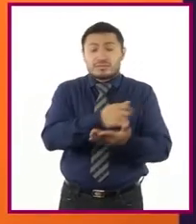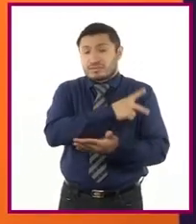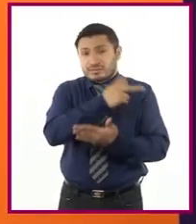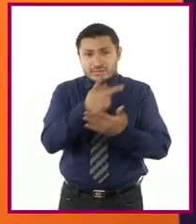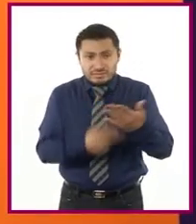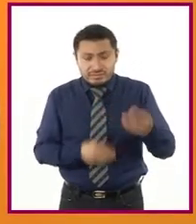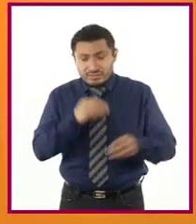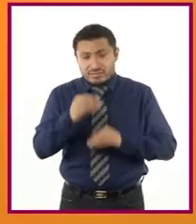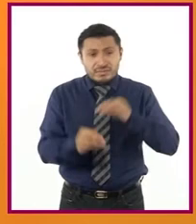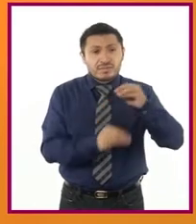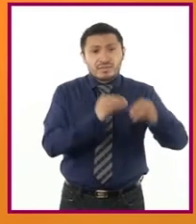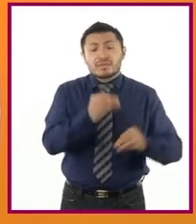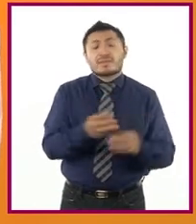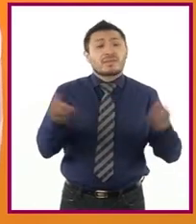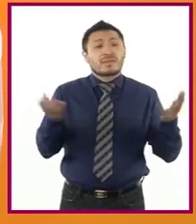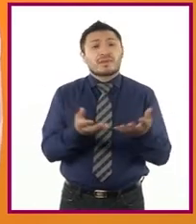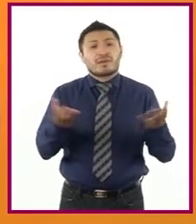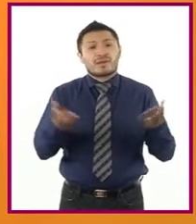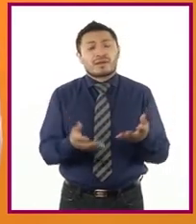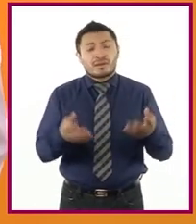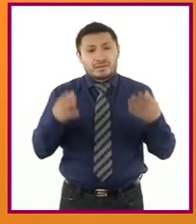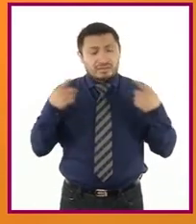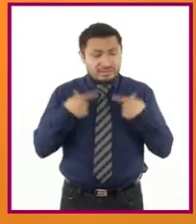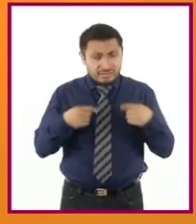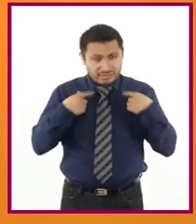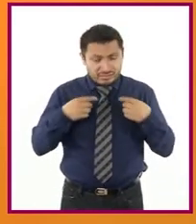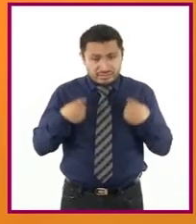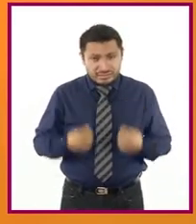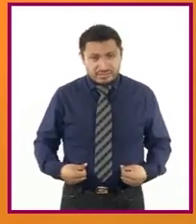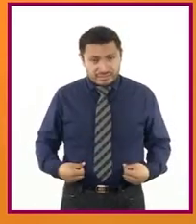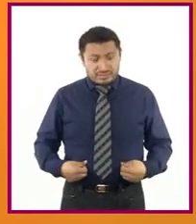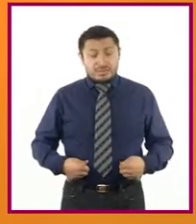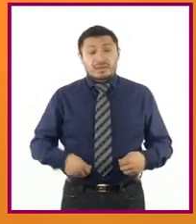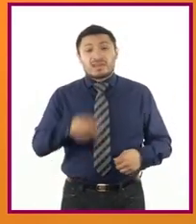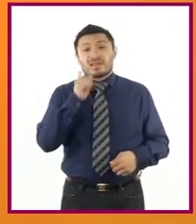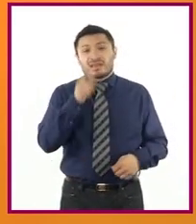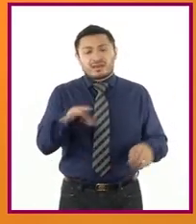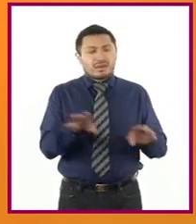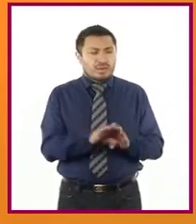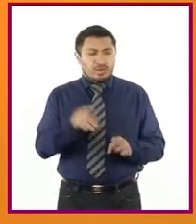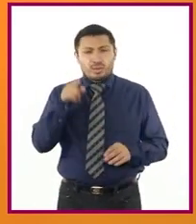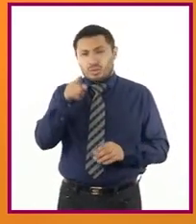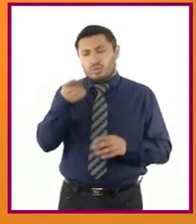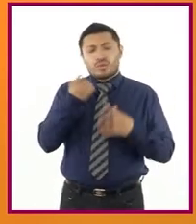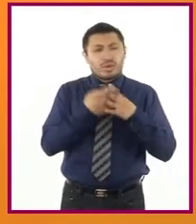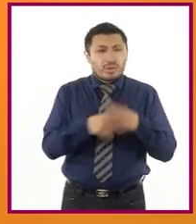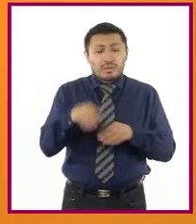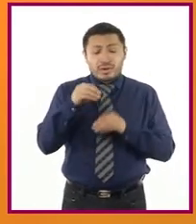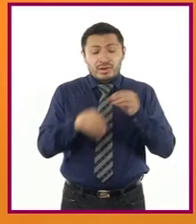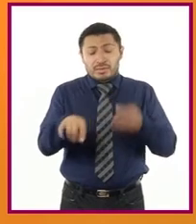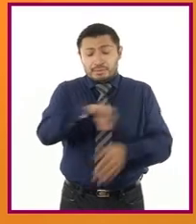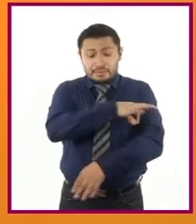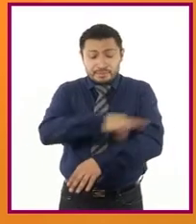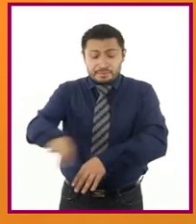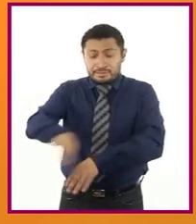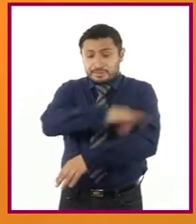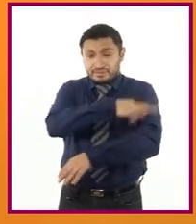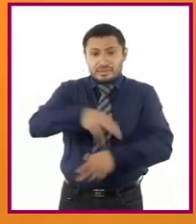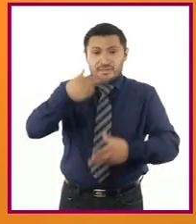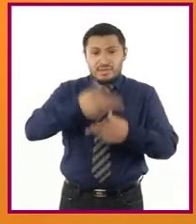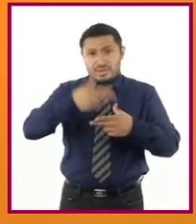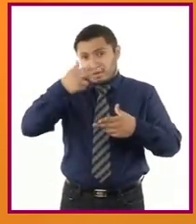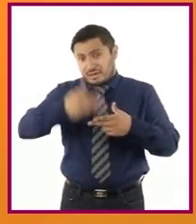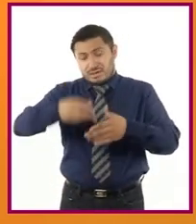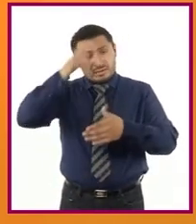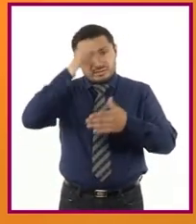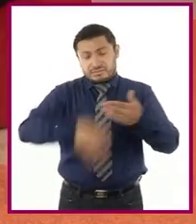el proceso de elaboración de las guayaberas, es decir, desde que inicias tus trazos hasta que